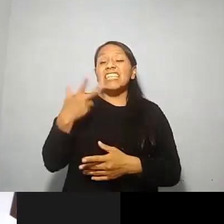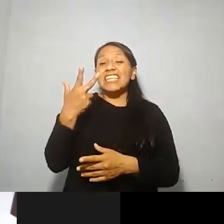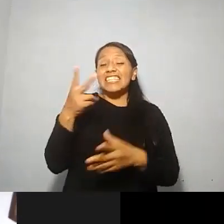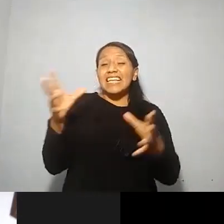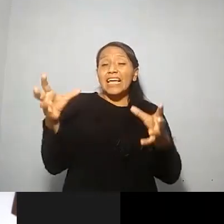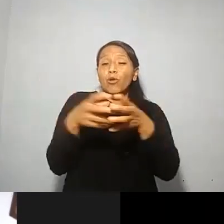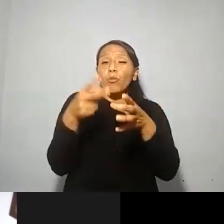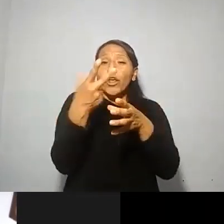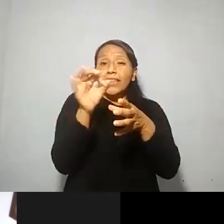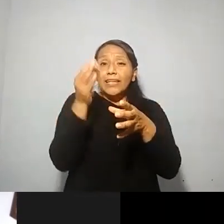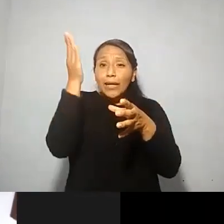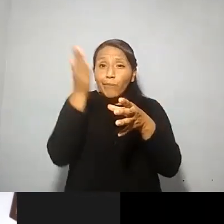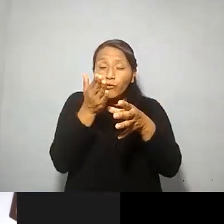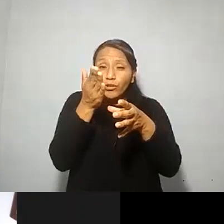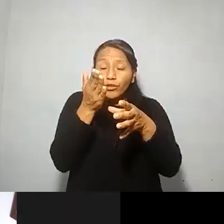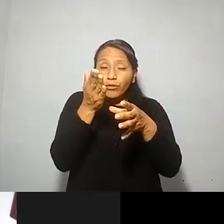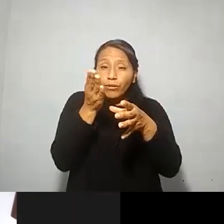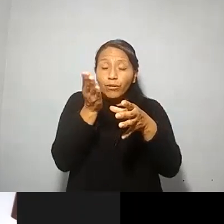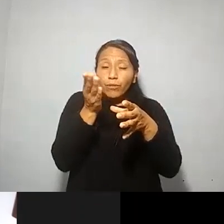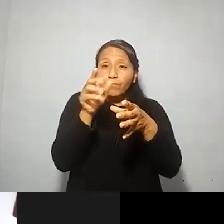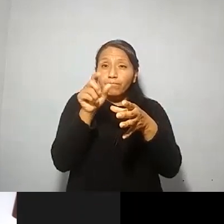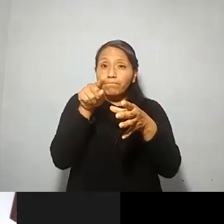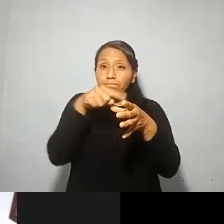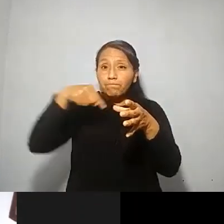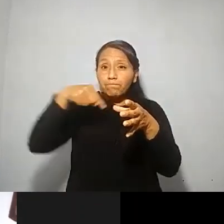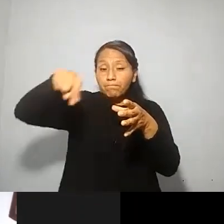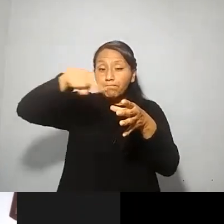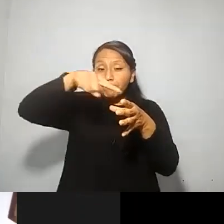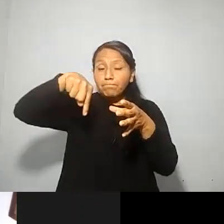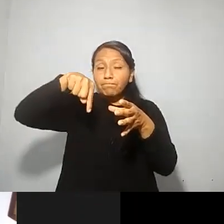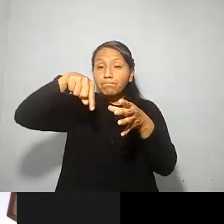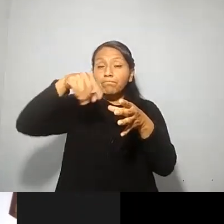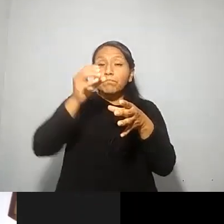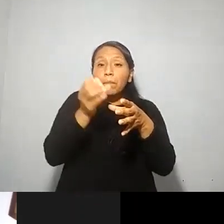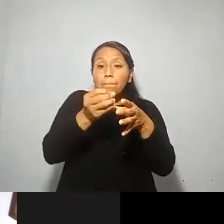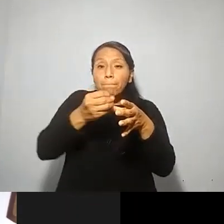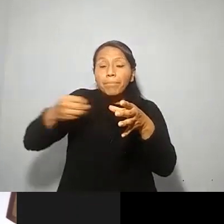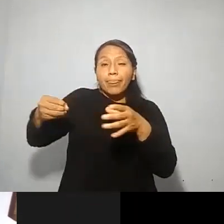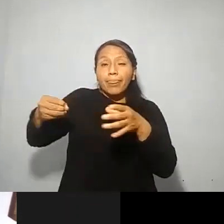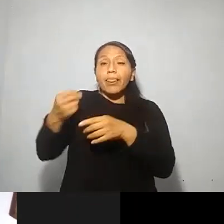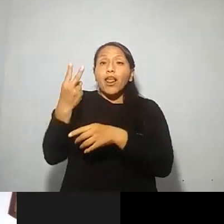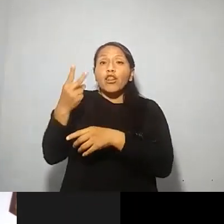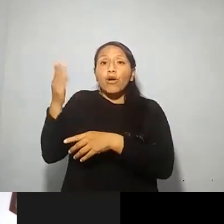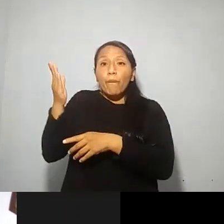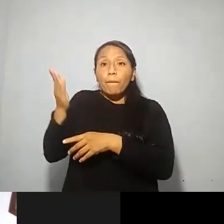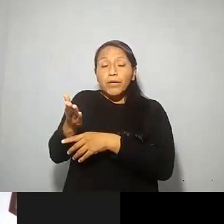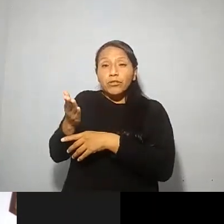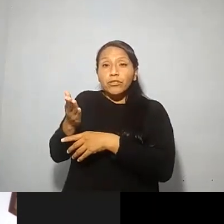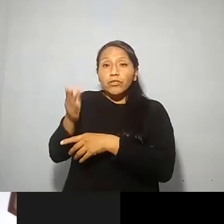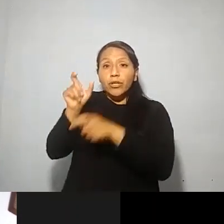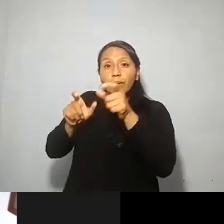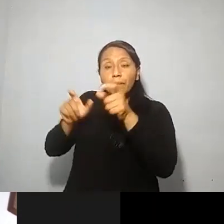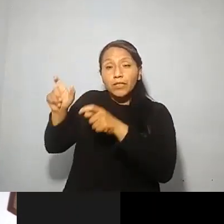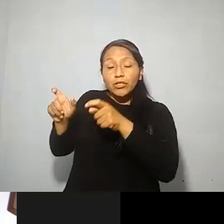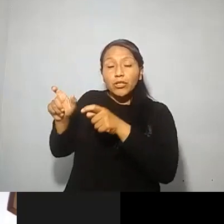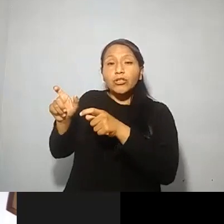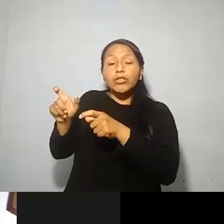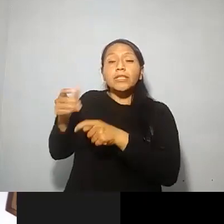30% de toda esa gente, solo el 2% de personas